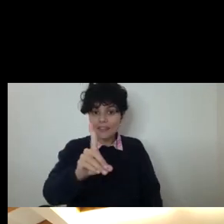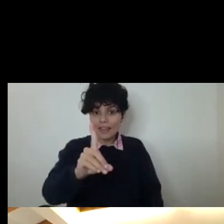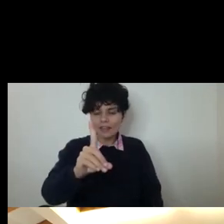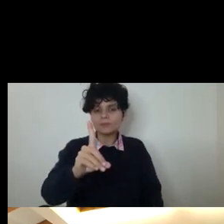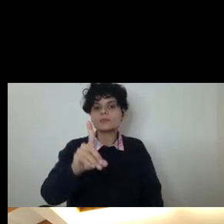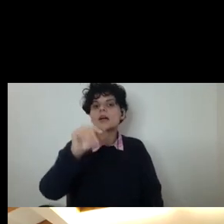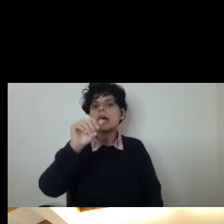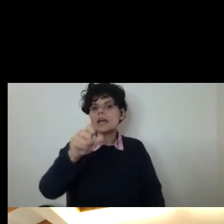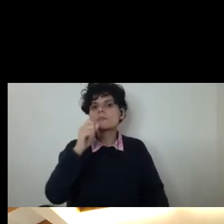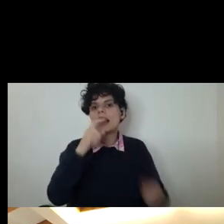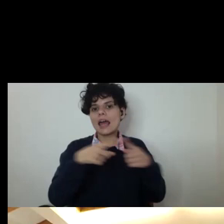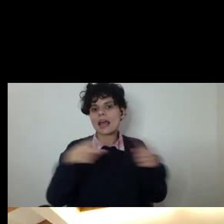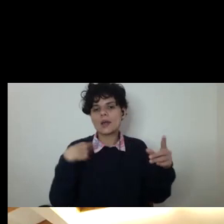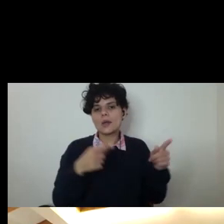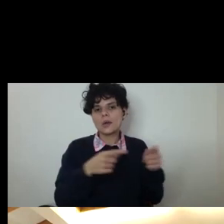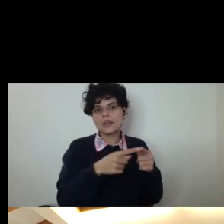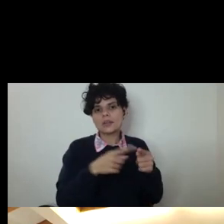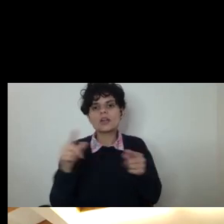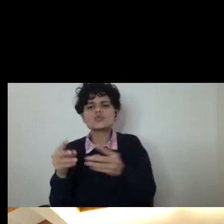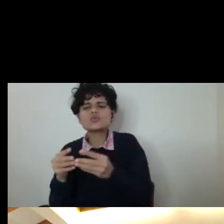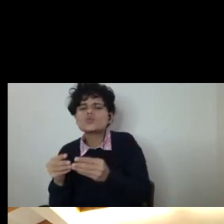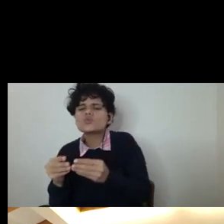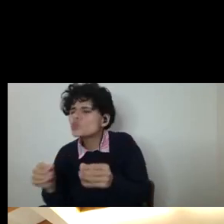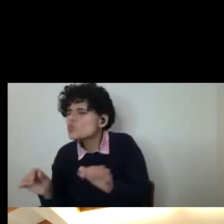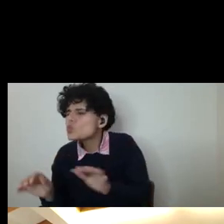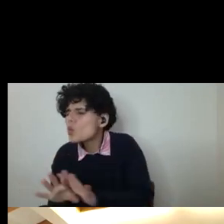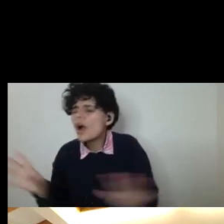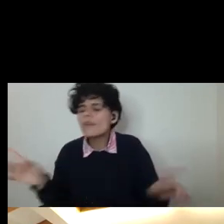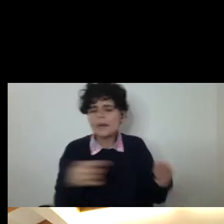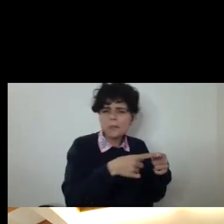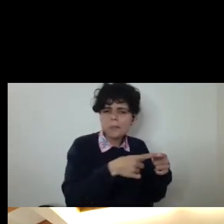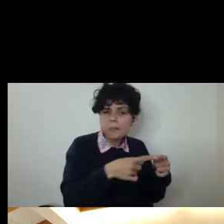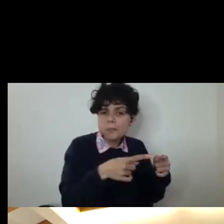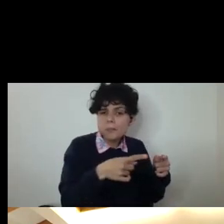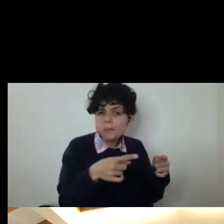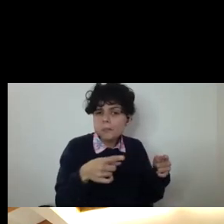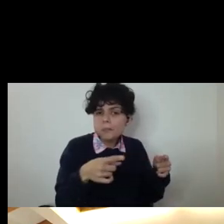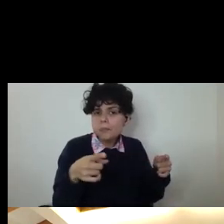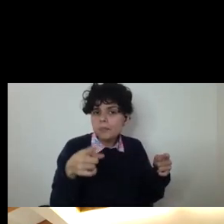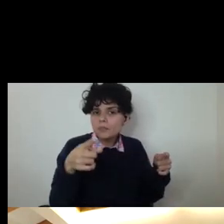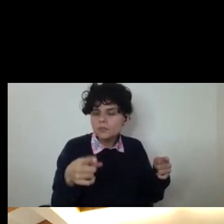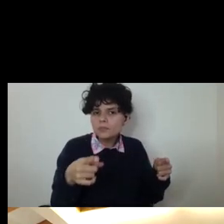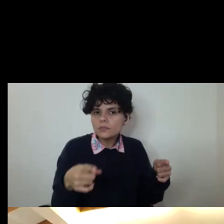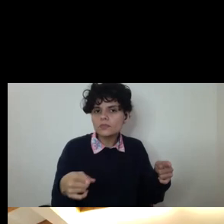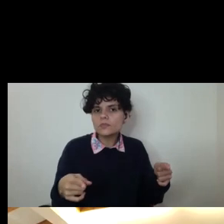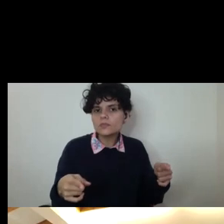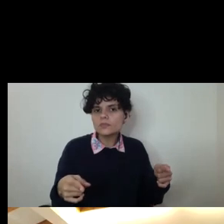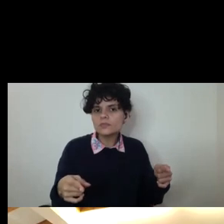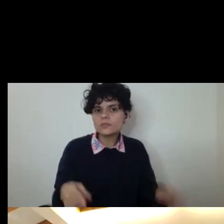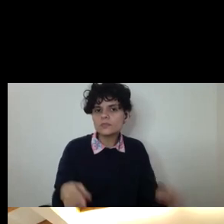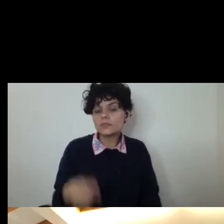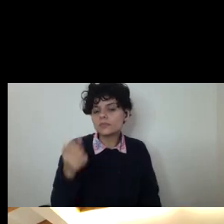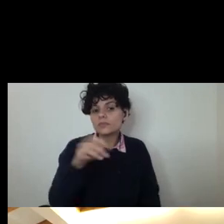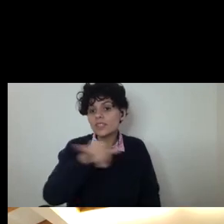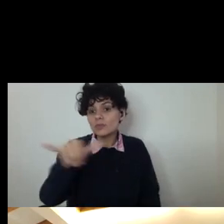más larga y de mucho menor frecuencia. Y encuentra que la respuesta, después de haber sometido la rebanada a ese tipo